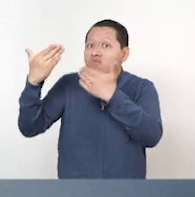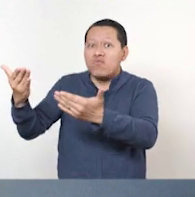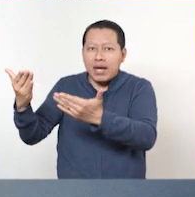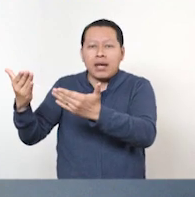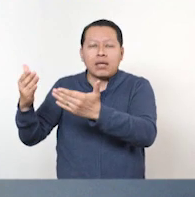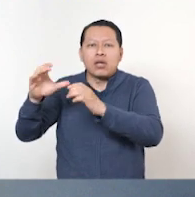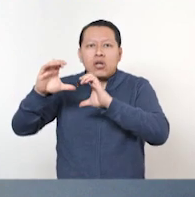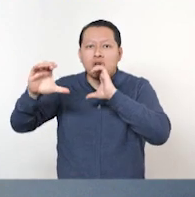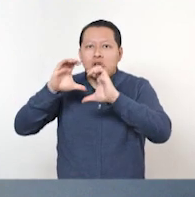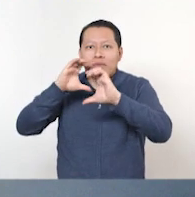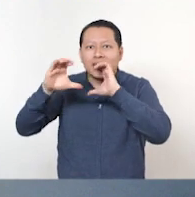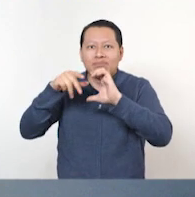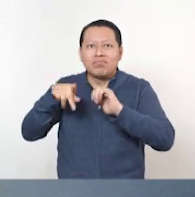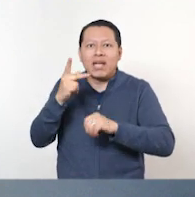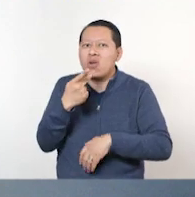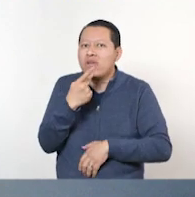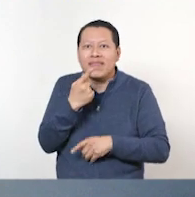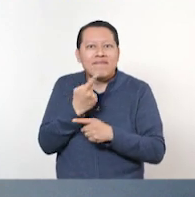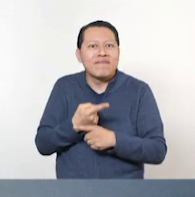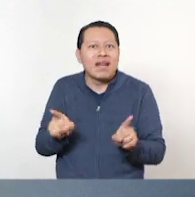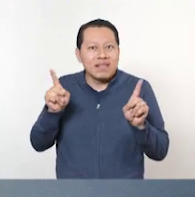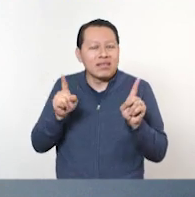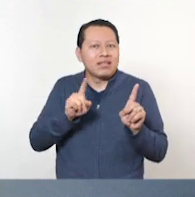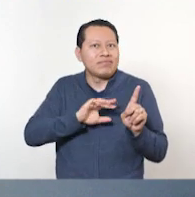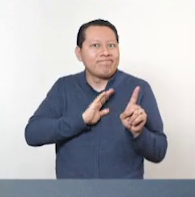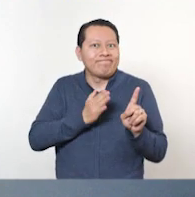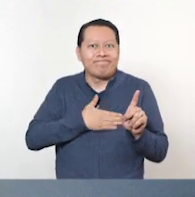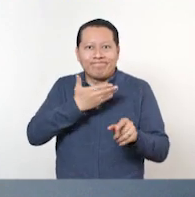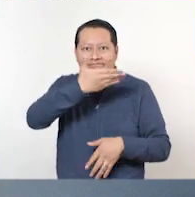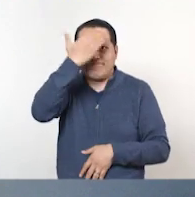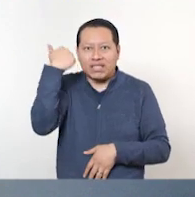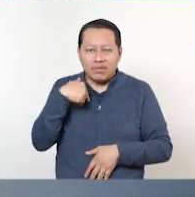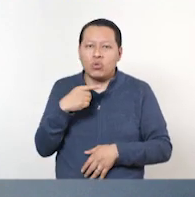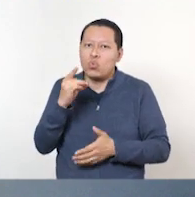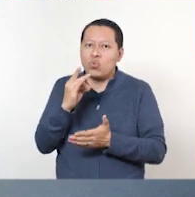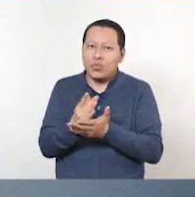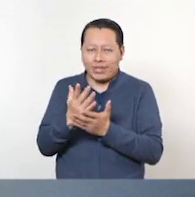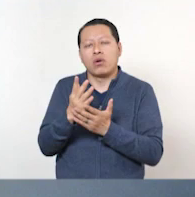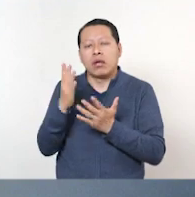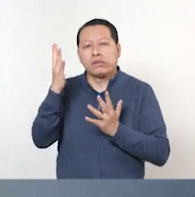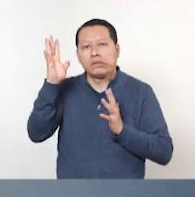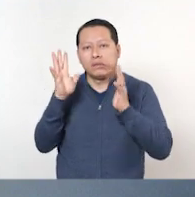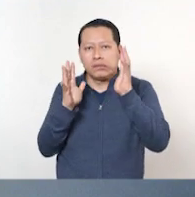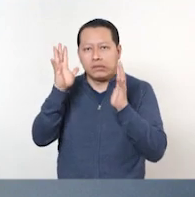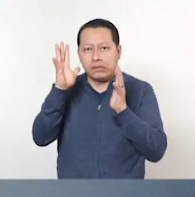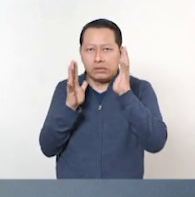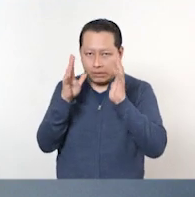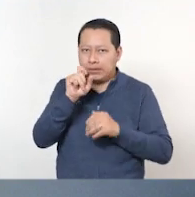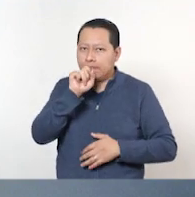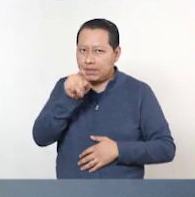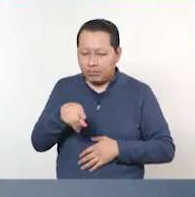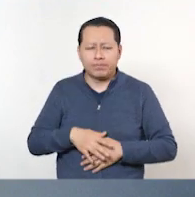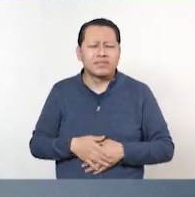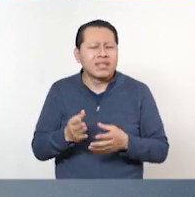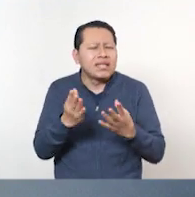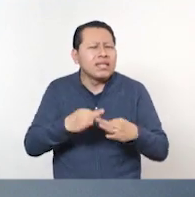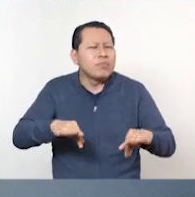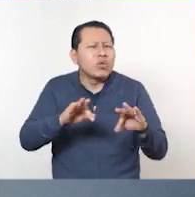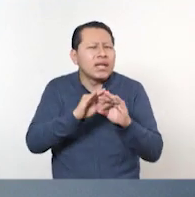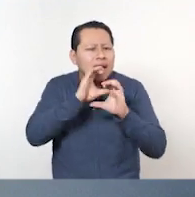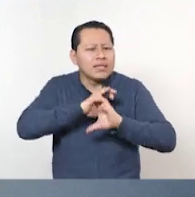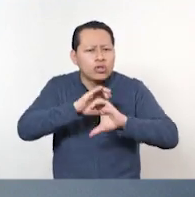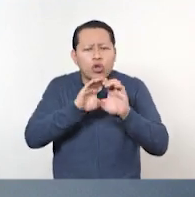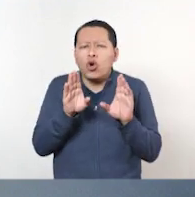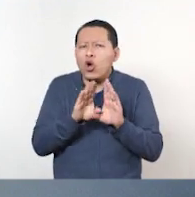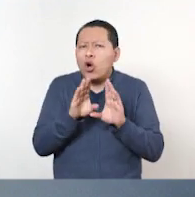se comunican con señas porque él no habla en español. Lo importante de esta canción es ver cómo